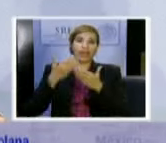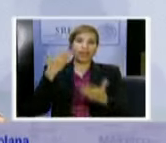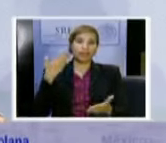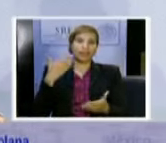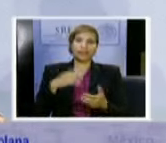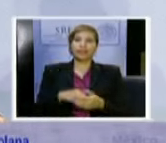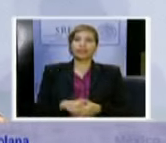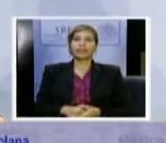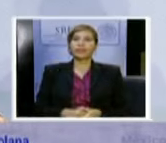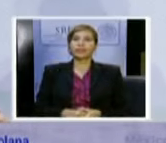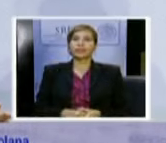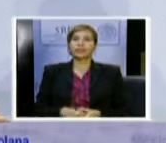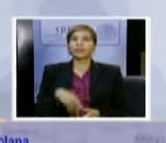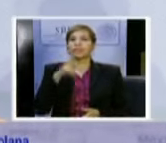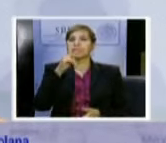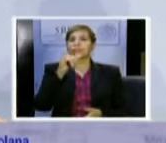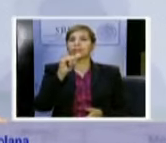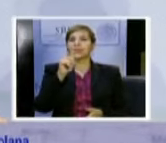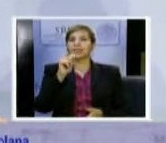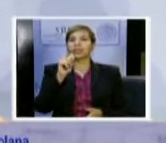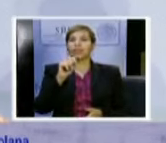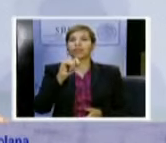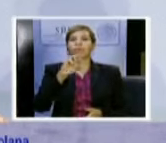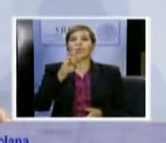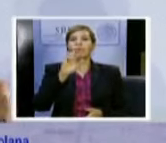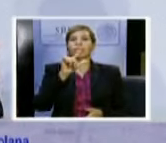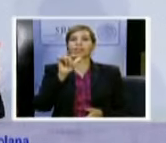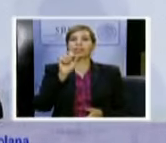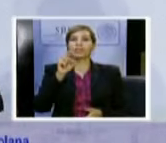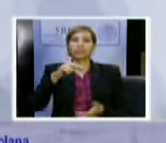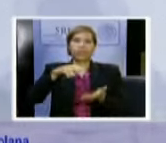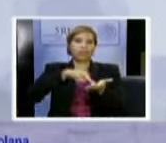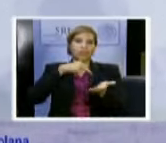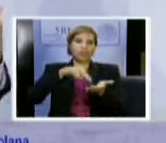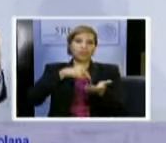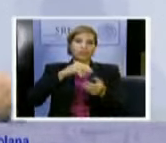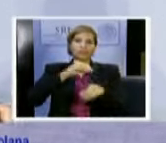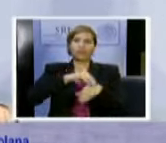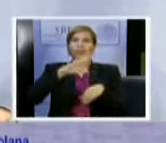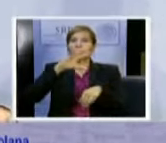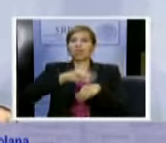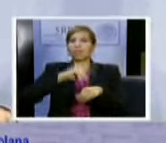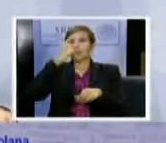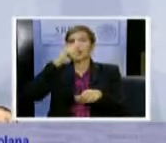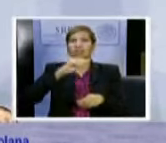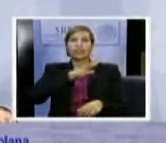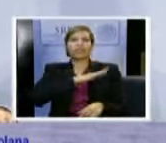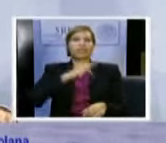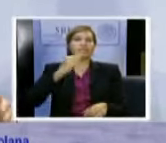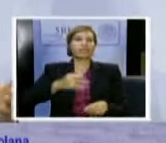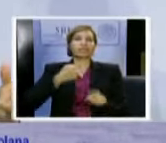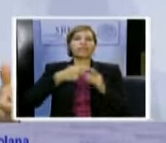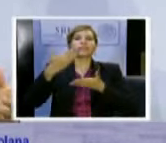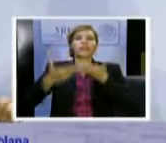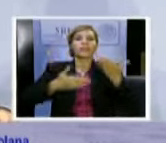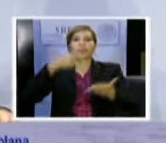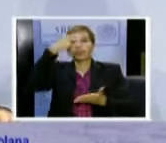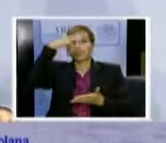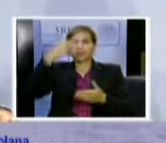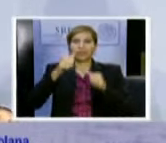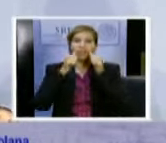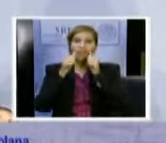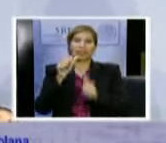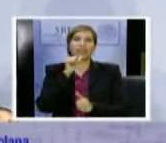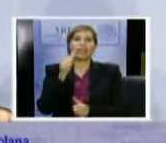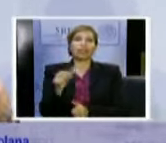entonces, Pete Wilson, firma esta resolución para negar los servicios a los mexicanos. ¿Y qué es lo que sucede al